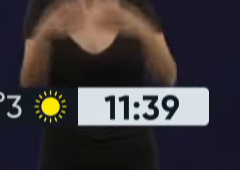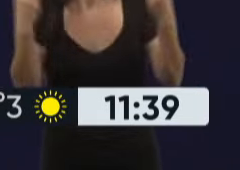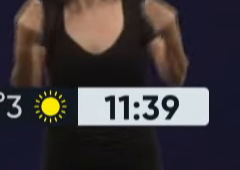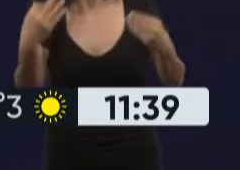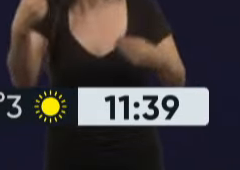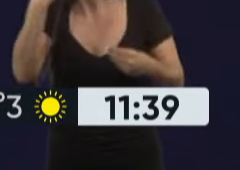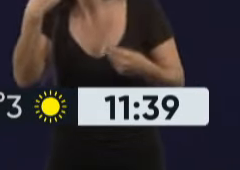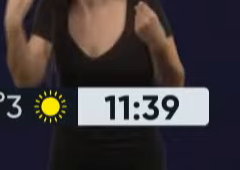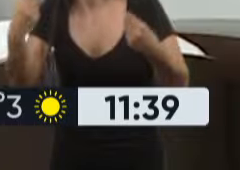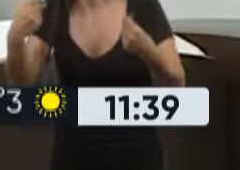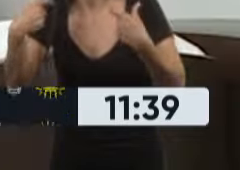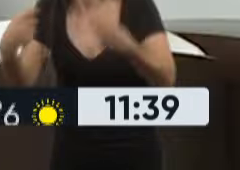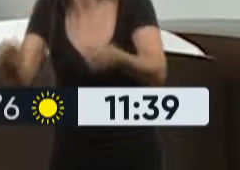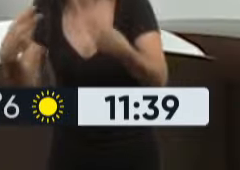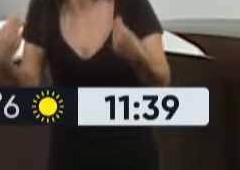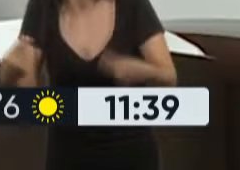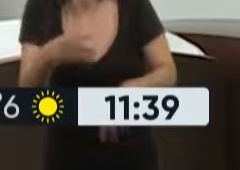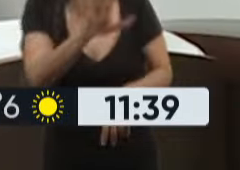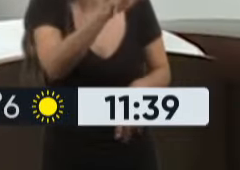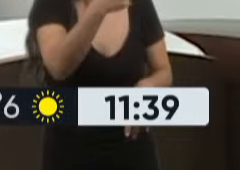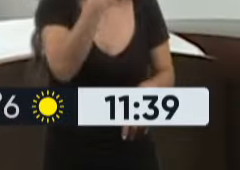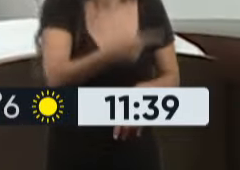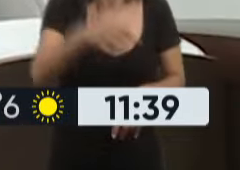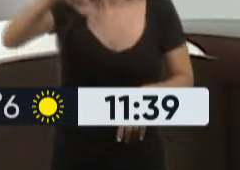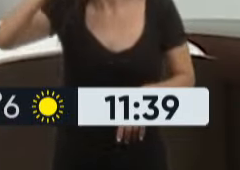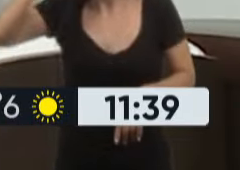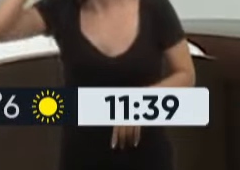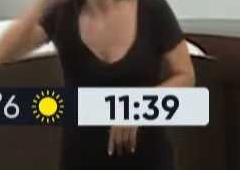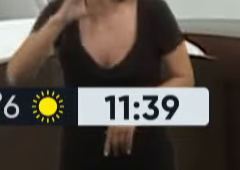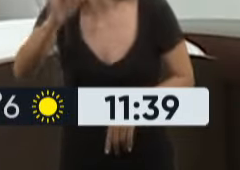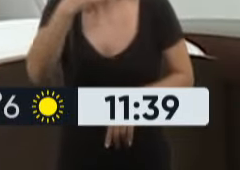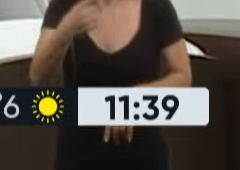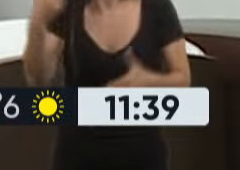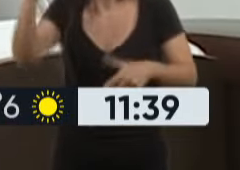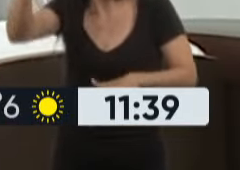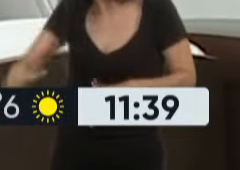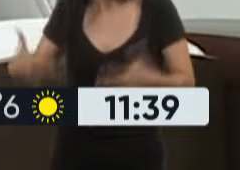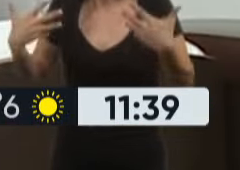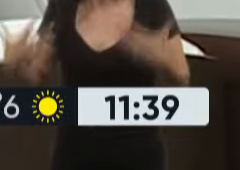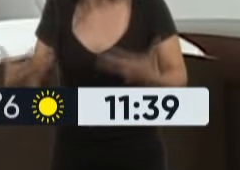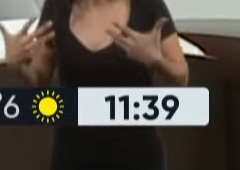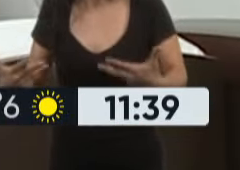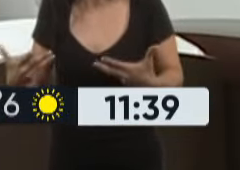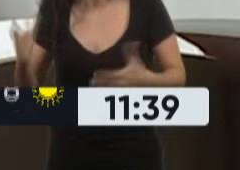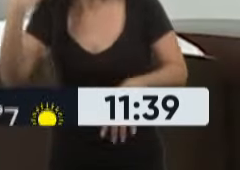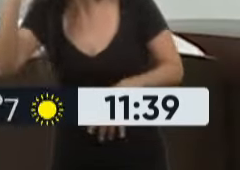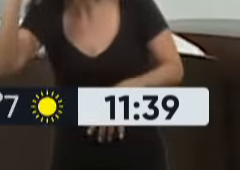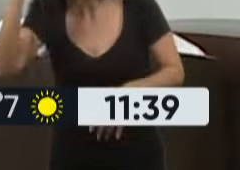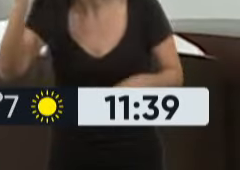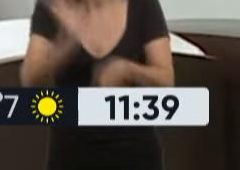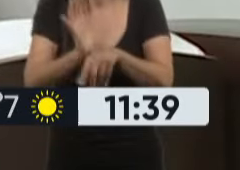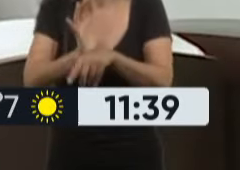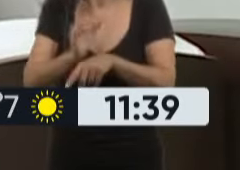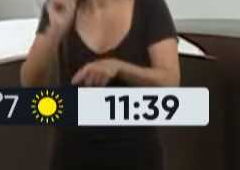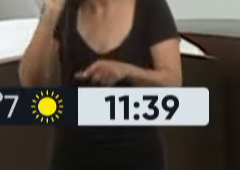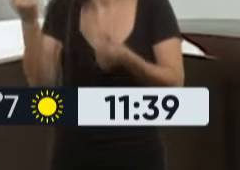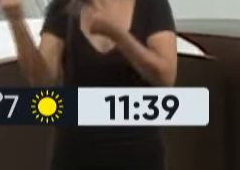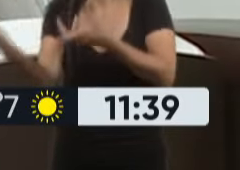contribuyentes porque porque decían que picheto estaba molesto porque no hab no le habían concedido la comisión bicameral de